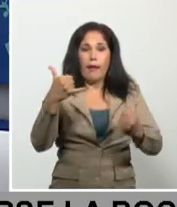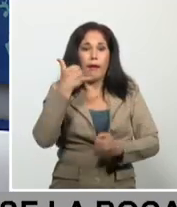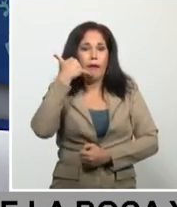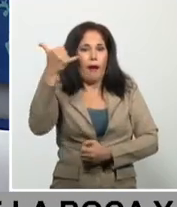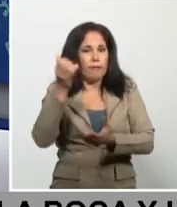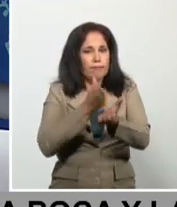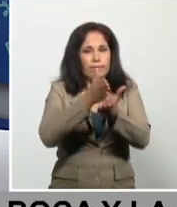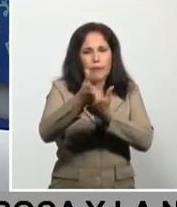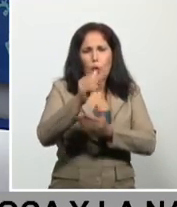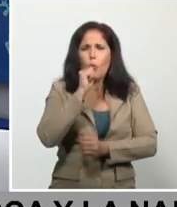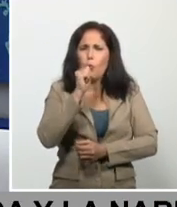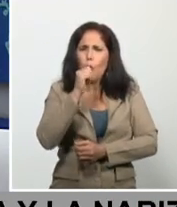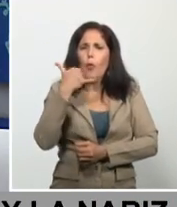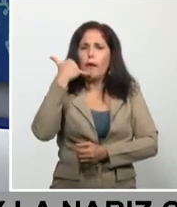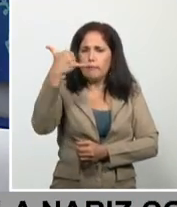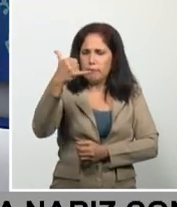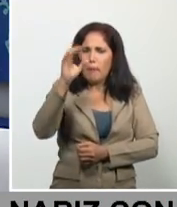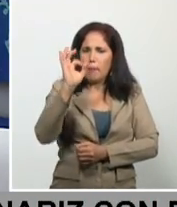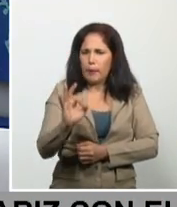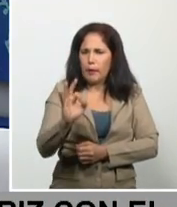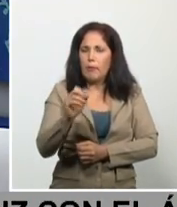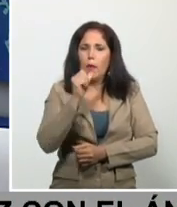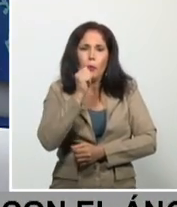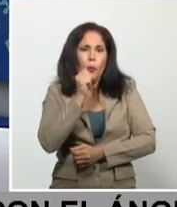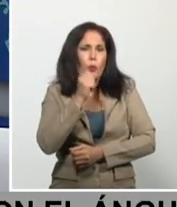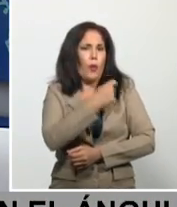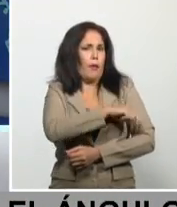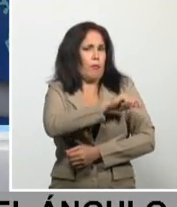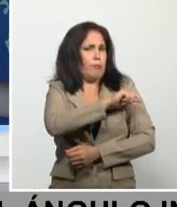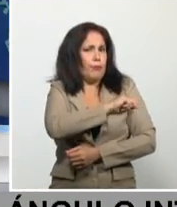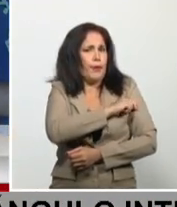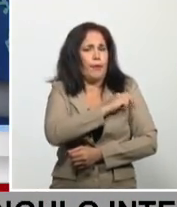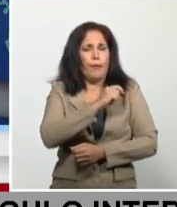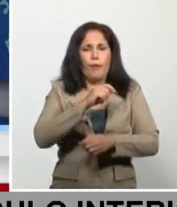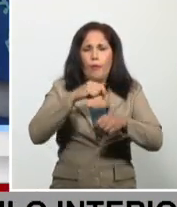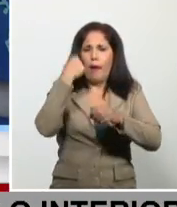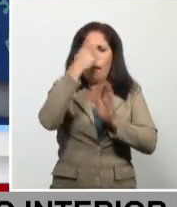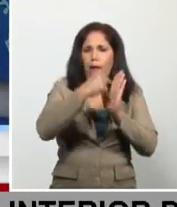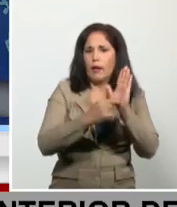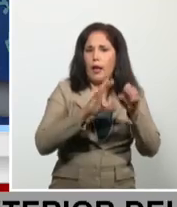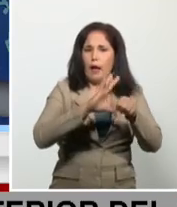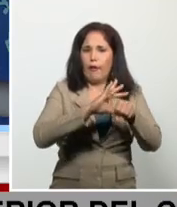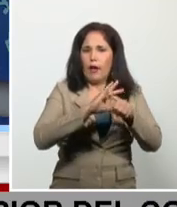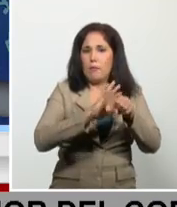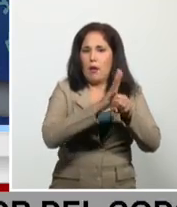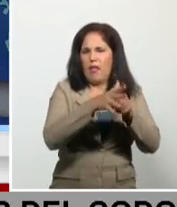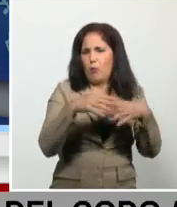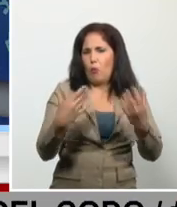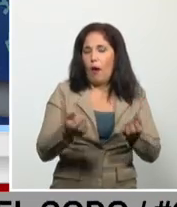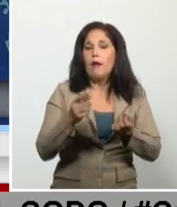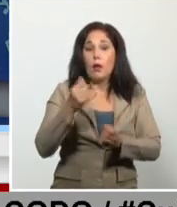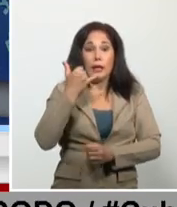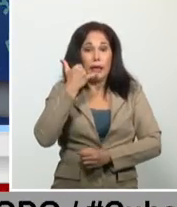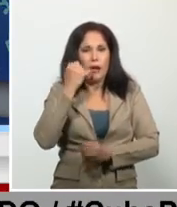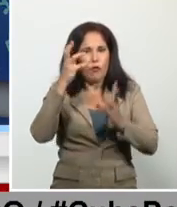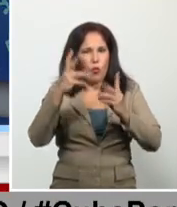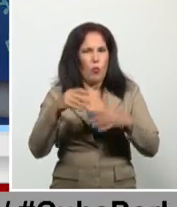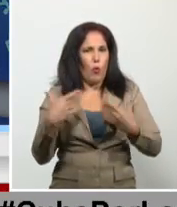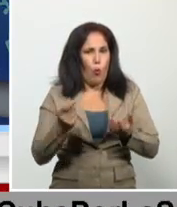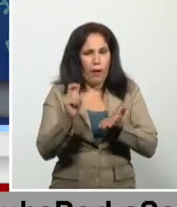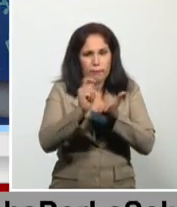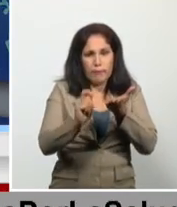para las dudas, las inquietudes de la población sobre la COVID-19. Reiteramos el número, por si usted no lo copió bien,